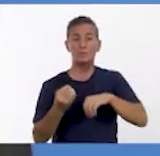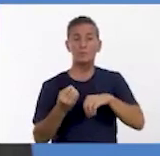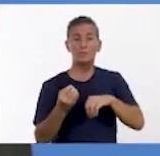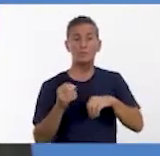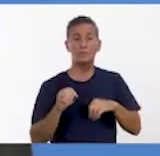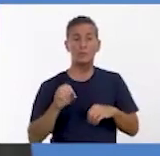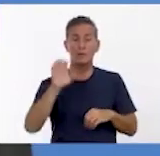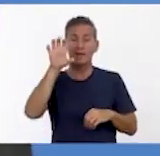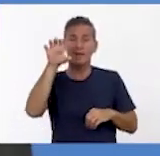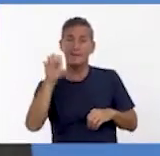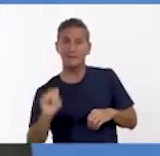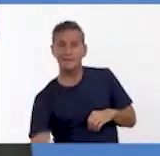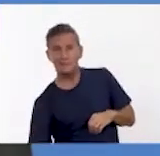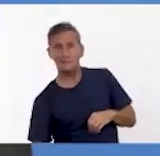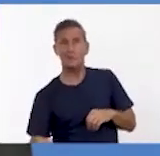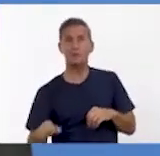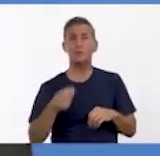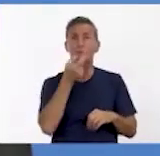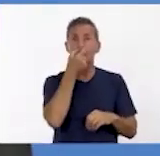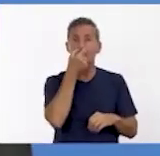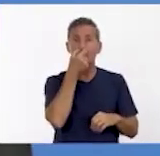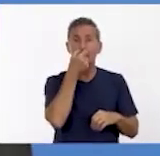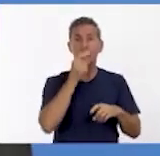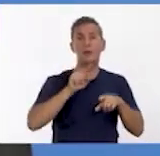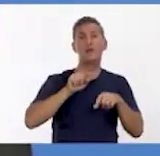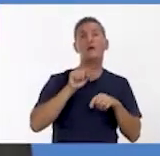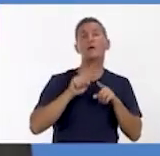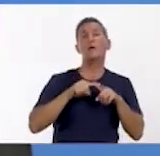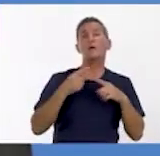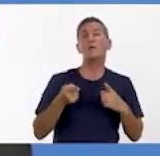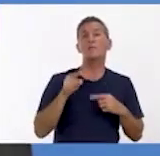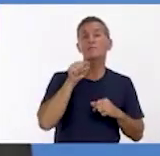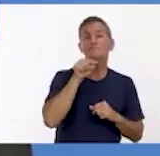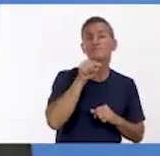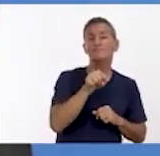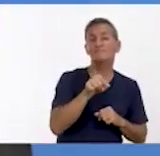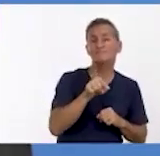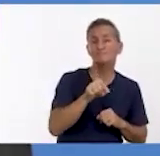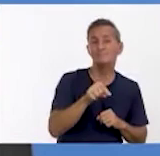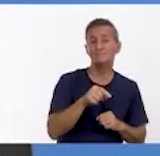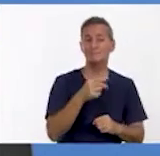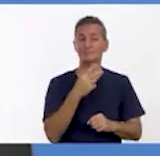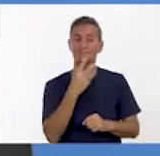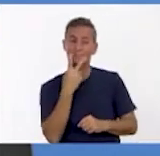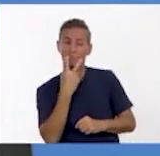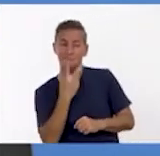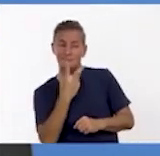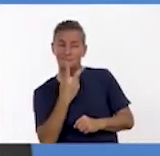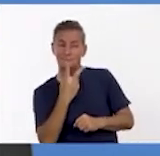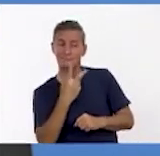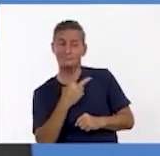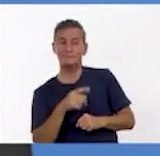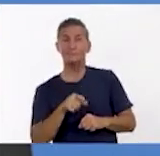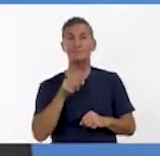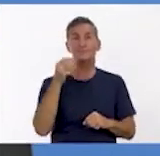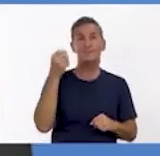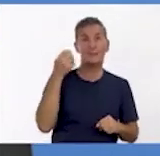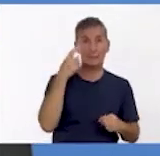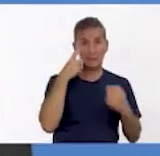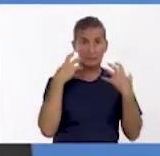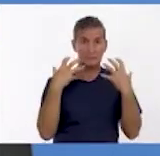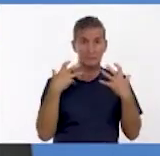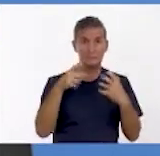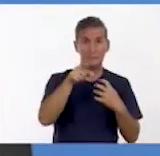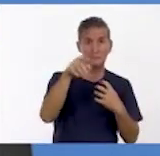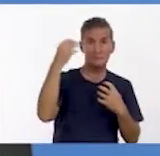de esos cambios que se producen en el sur de África? Porque allí tenemos que resaltar entre